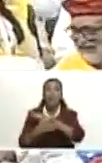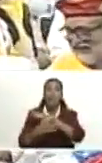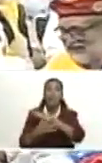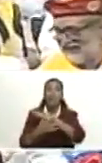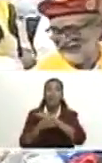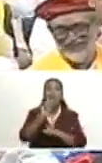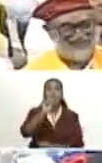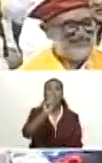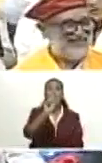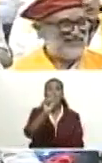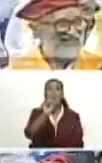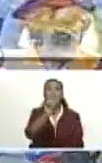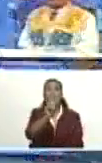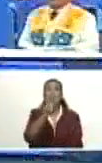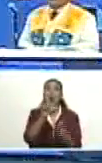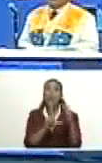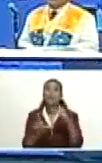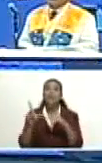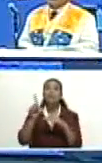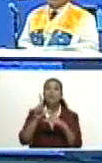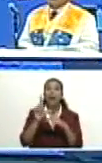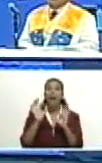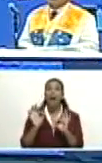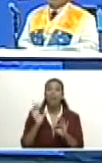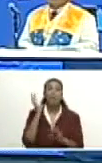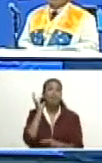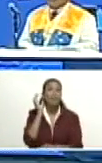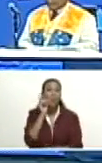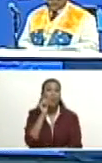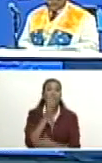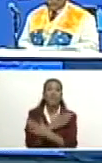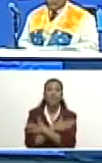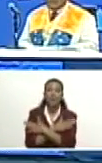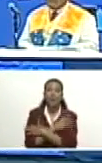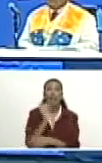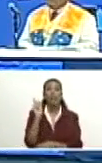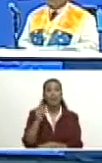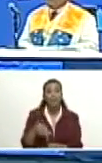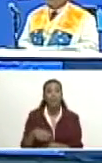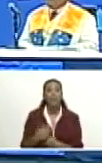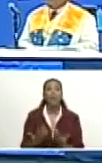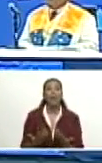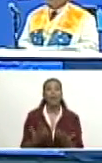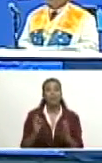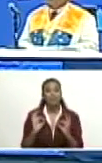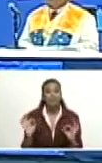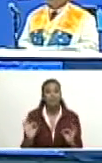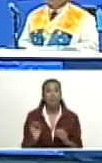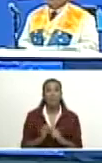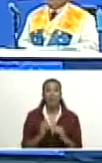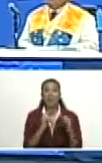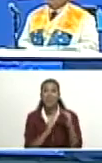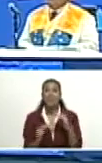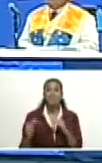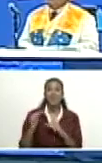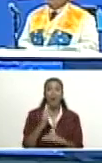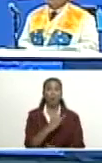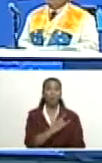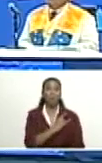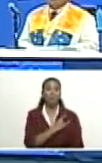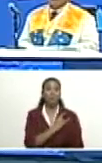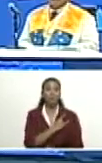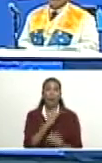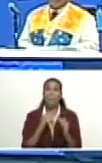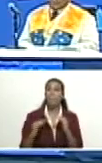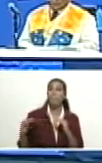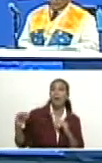superiores universitarios y licenciados y licenciadas. Correcto, nivel universitario, nivel